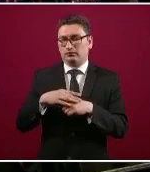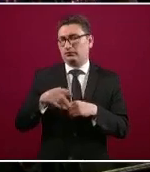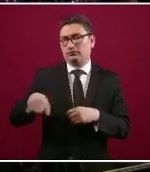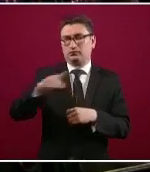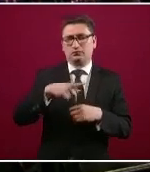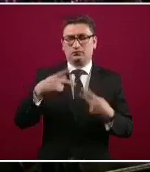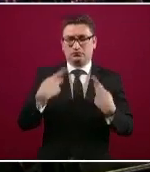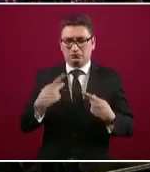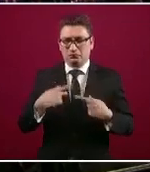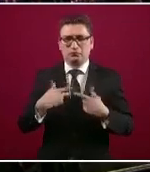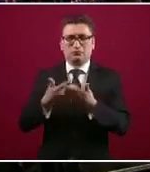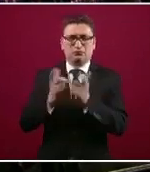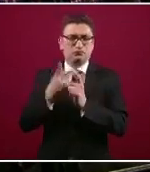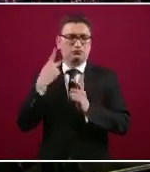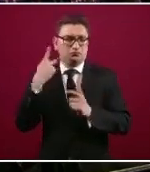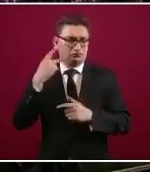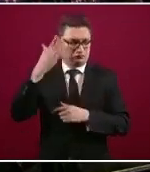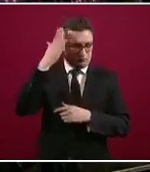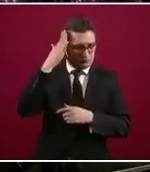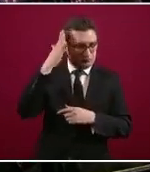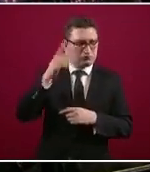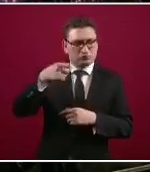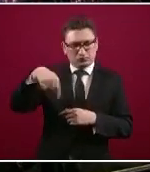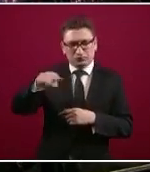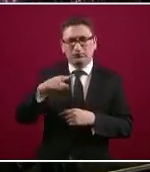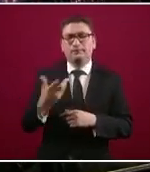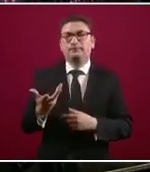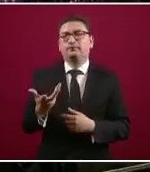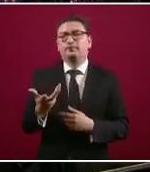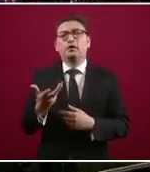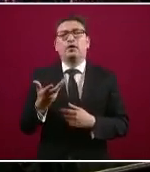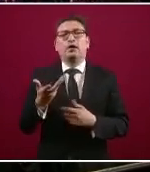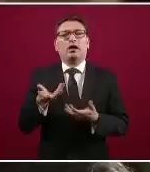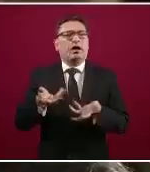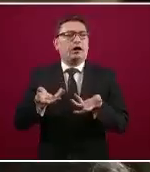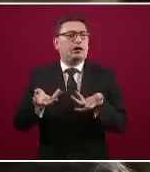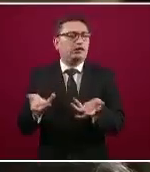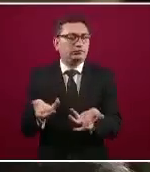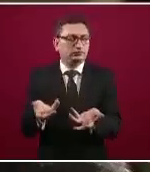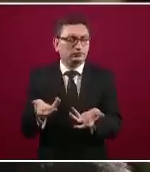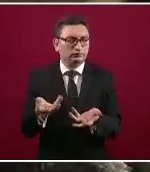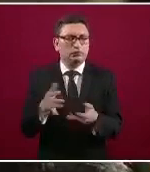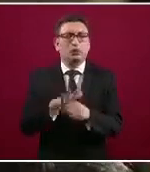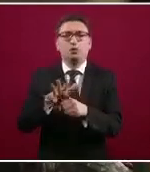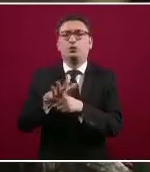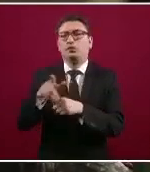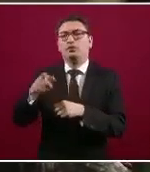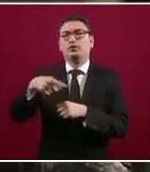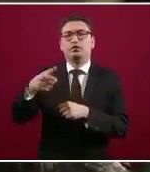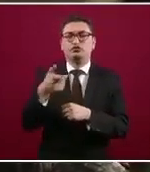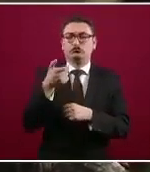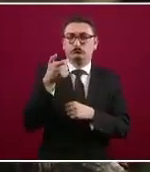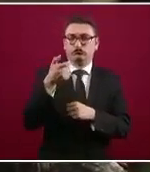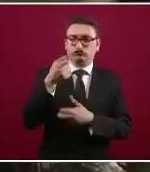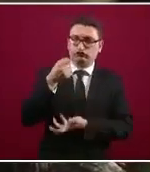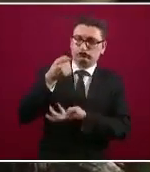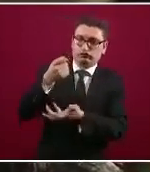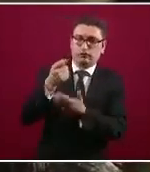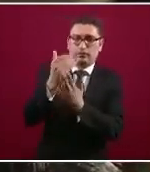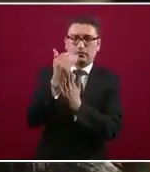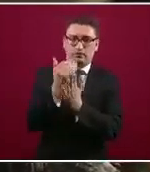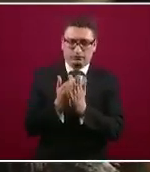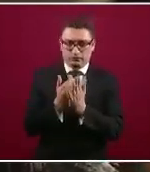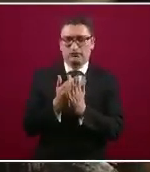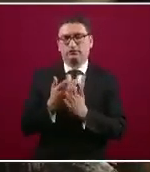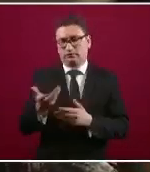dirigentes de los partidos para que puedan buscar la forma de reducir el dinero que se le está entregando por